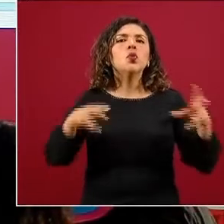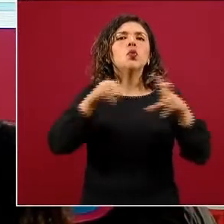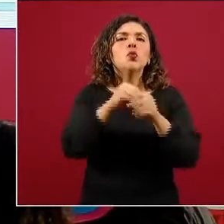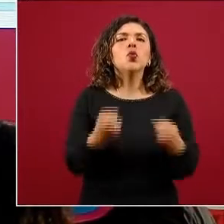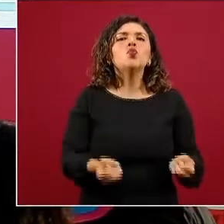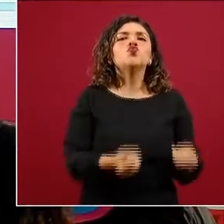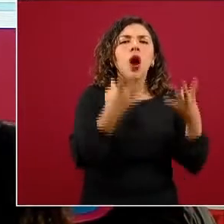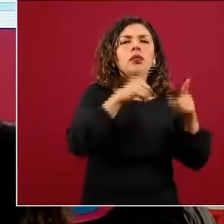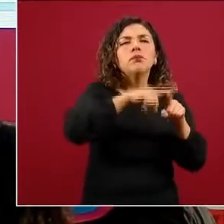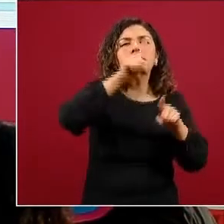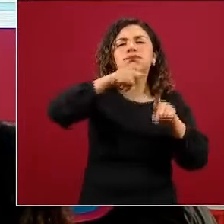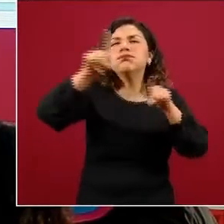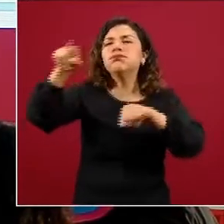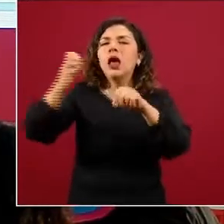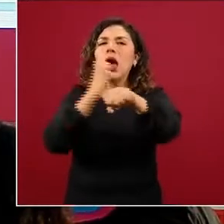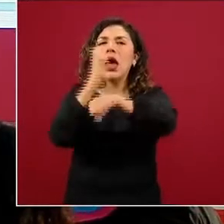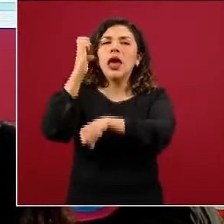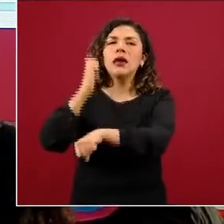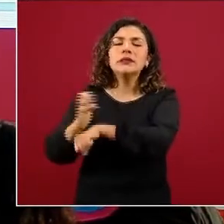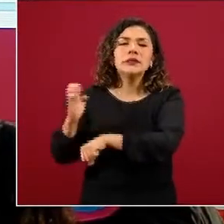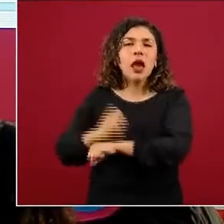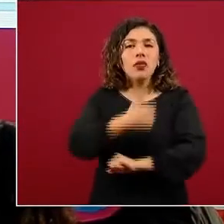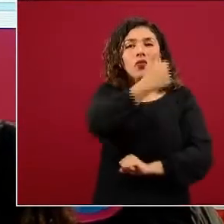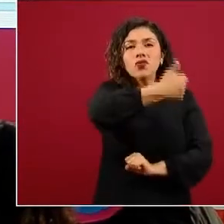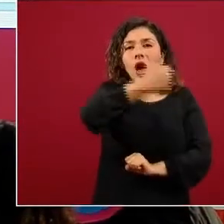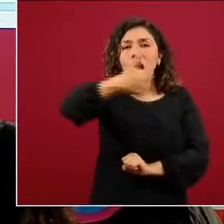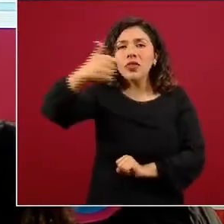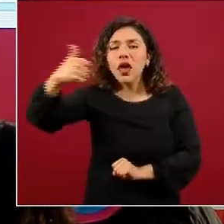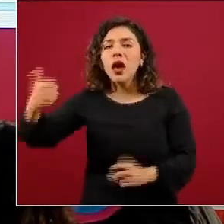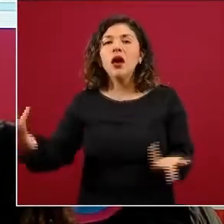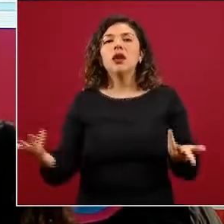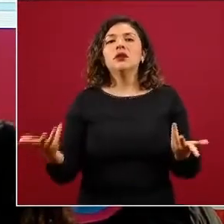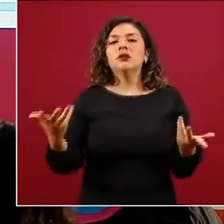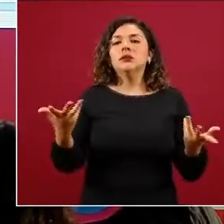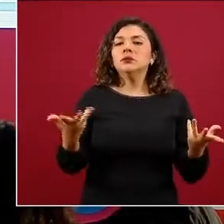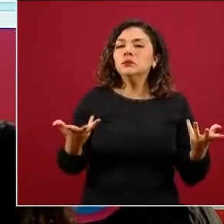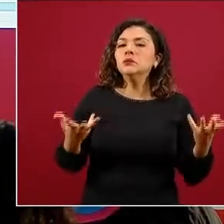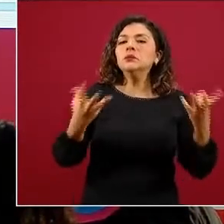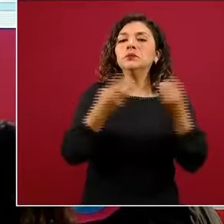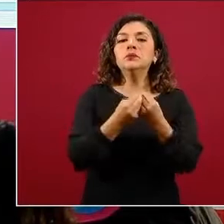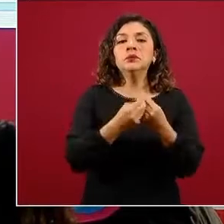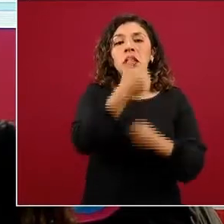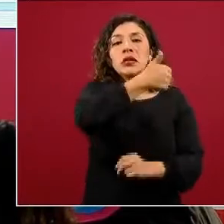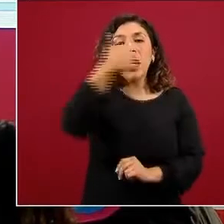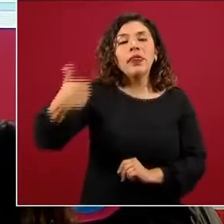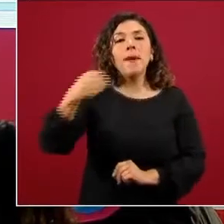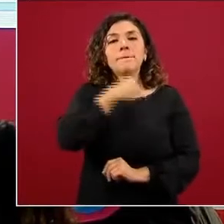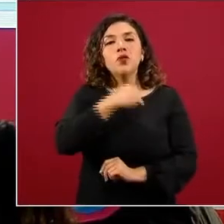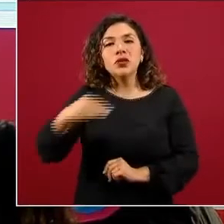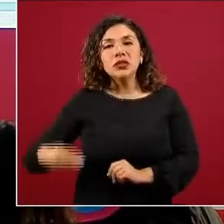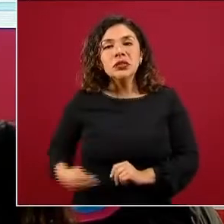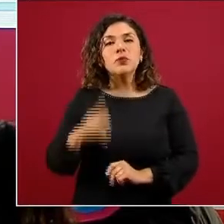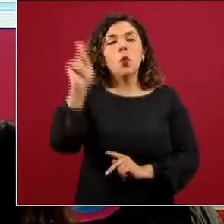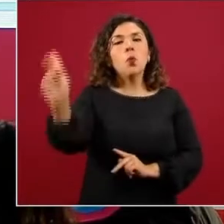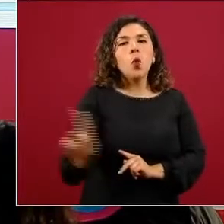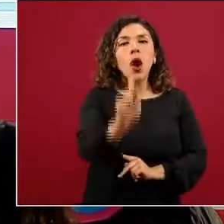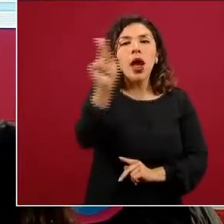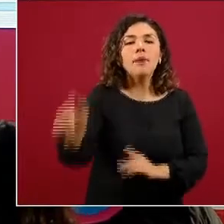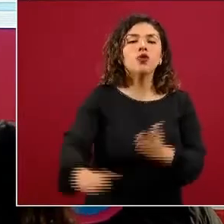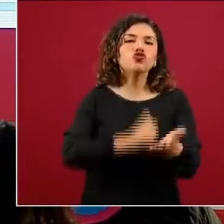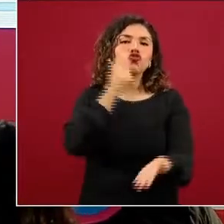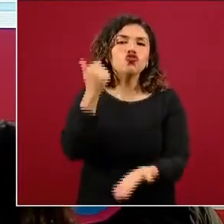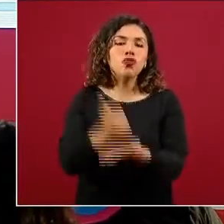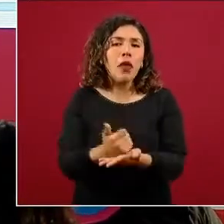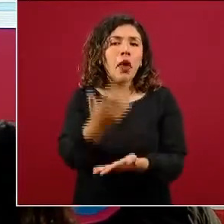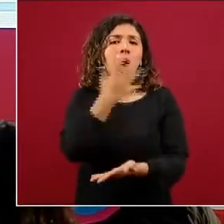curvas epidémicas y de que en cada entidad federativa, cada municipio, cada poblado, cada